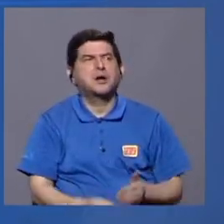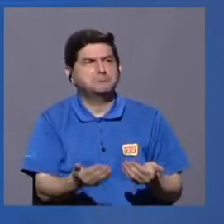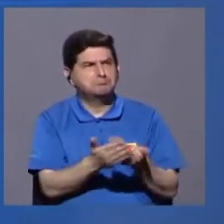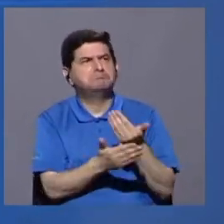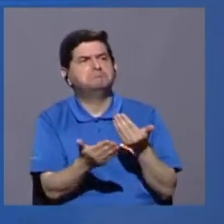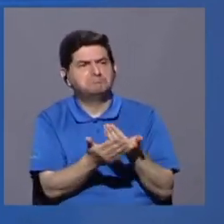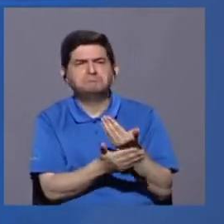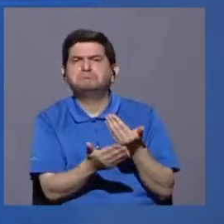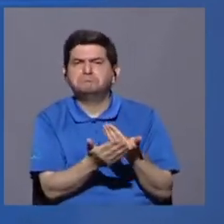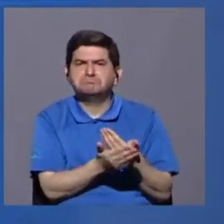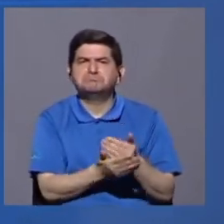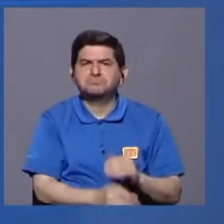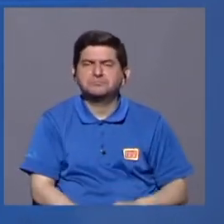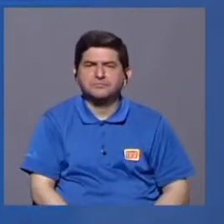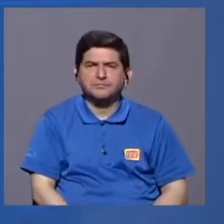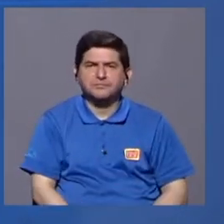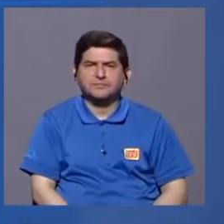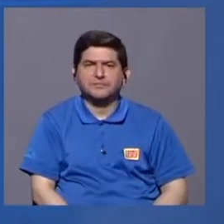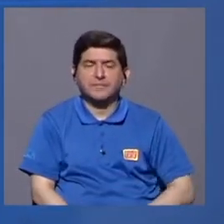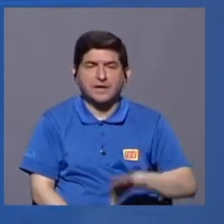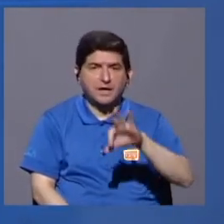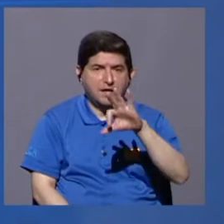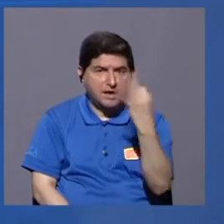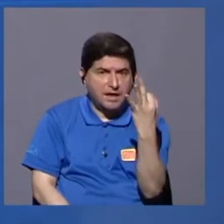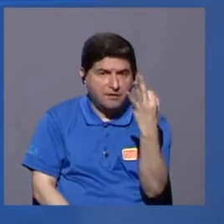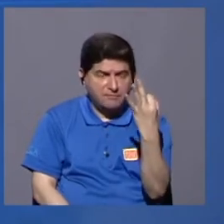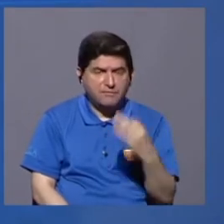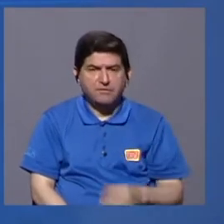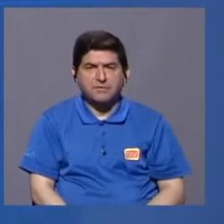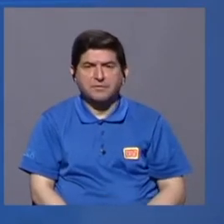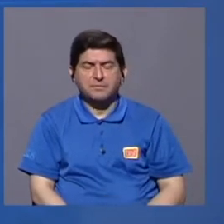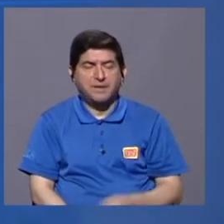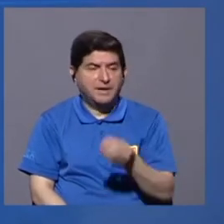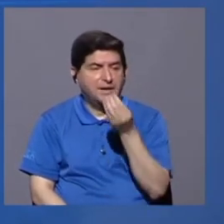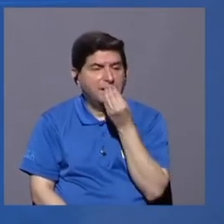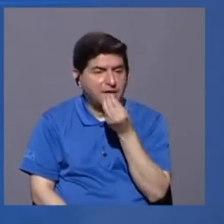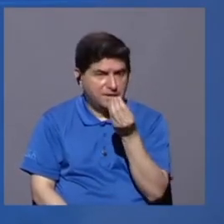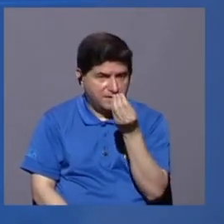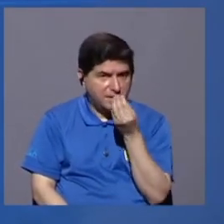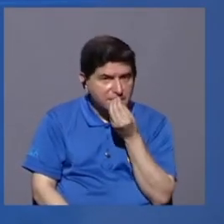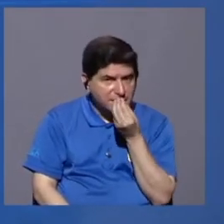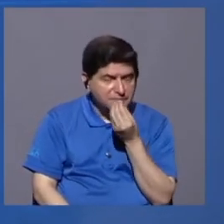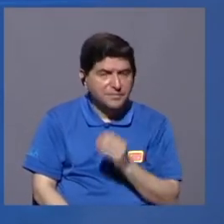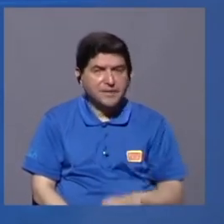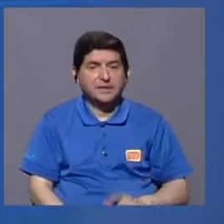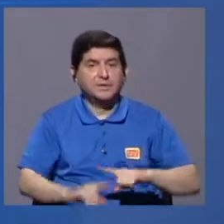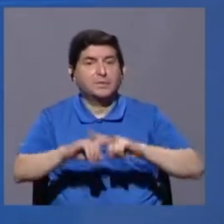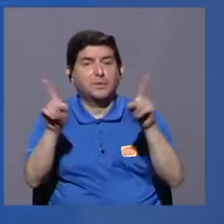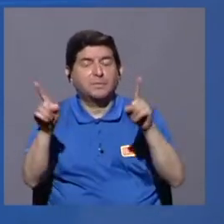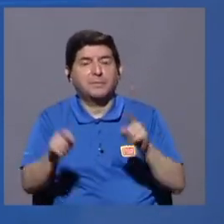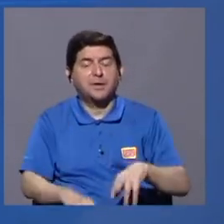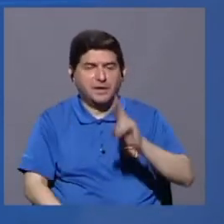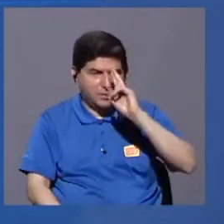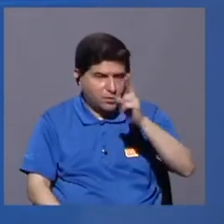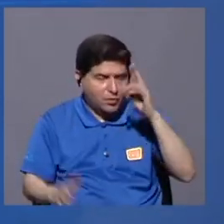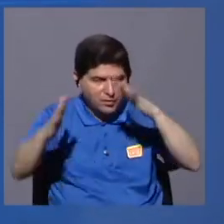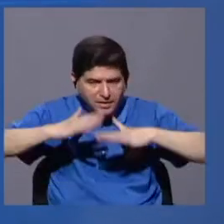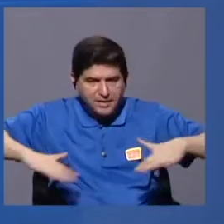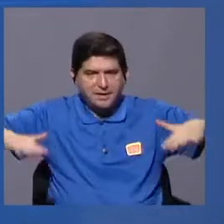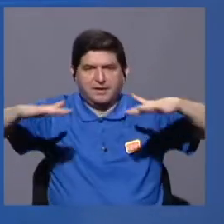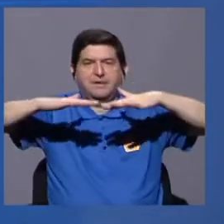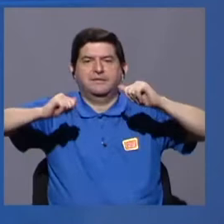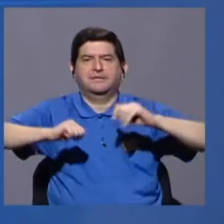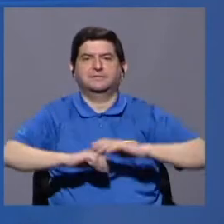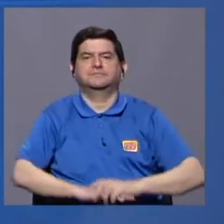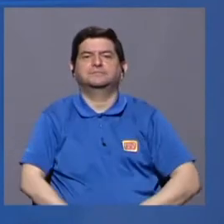recientemente, digamos, sobre cómo generar alimentos, pero considerando el medio ambiente. Y